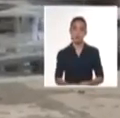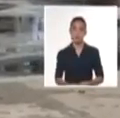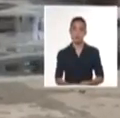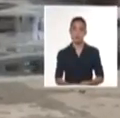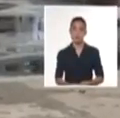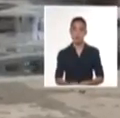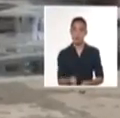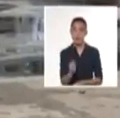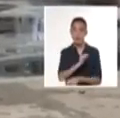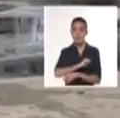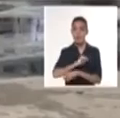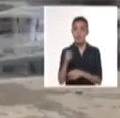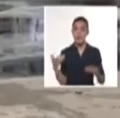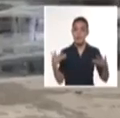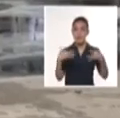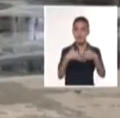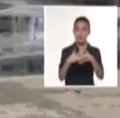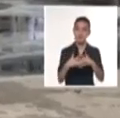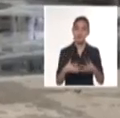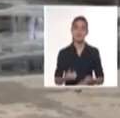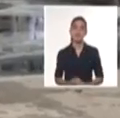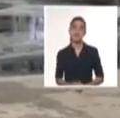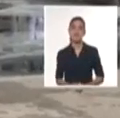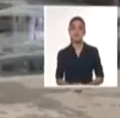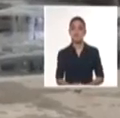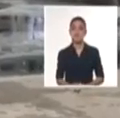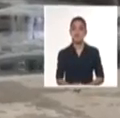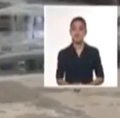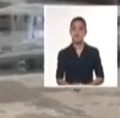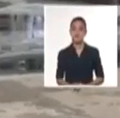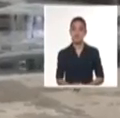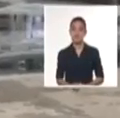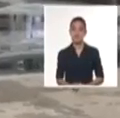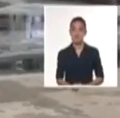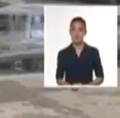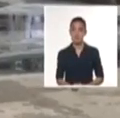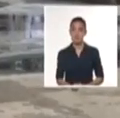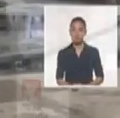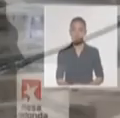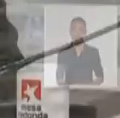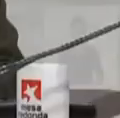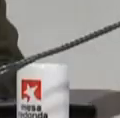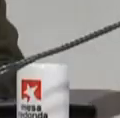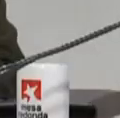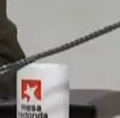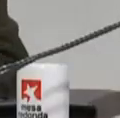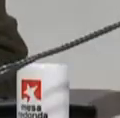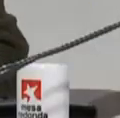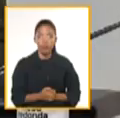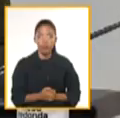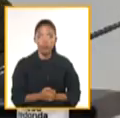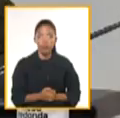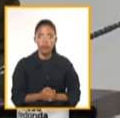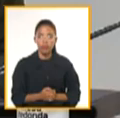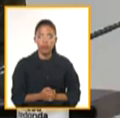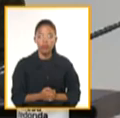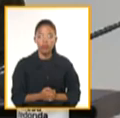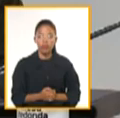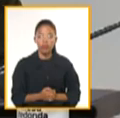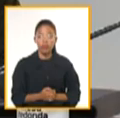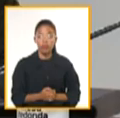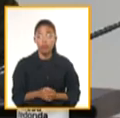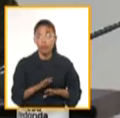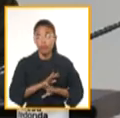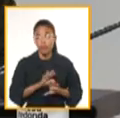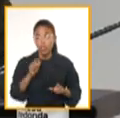¡Viva! Esta es Lilian González, Canal Cubano de Noticias. Bueno, ha quedado inaugurado